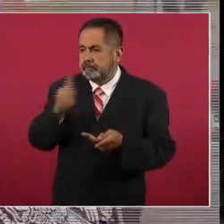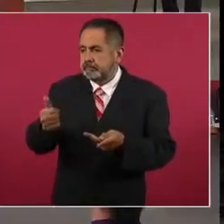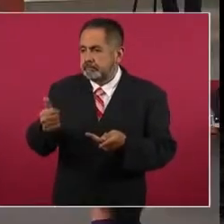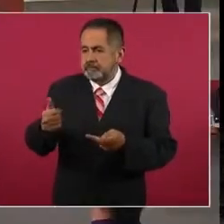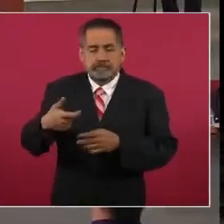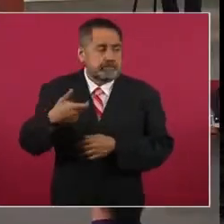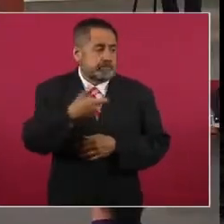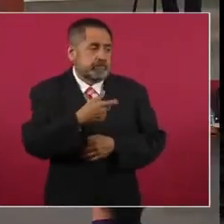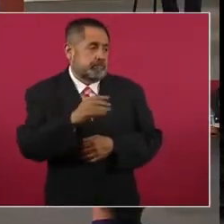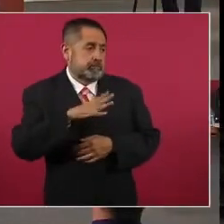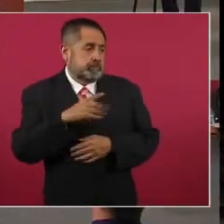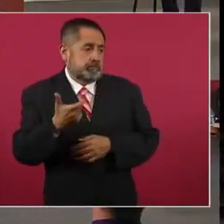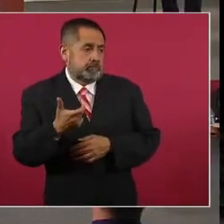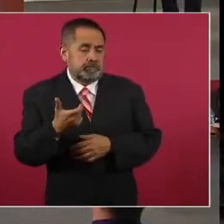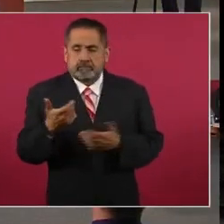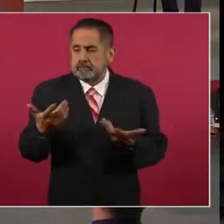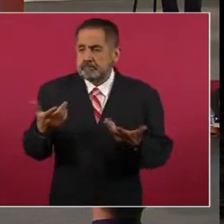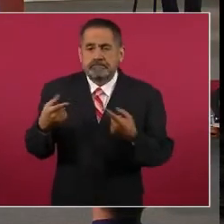fluido